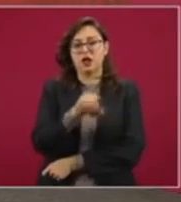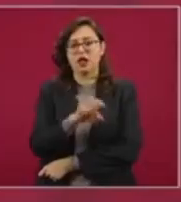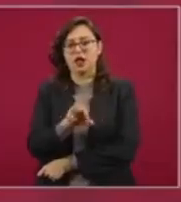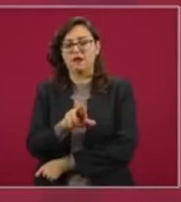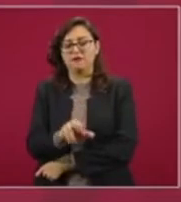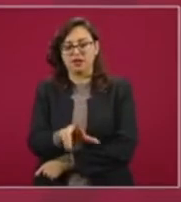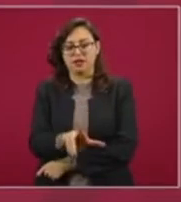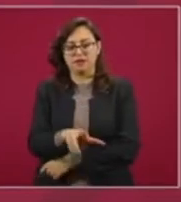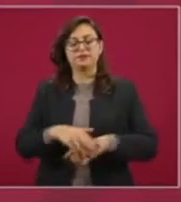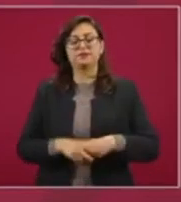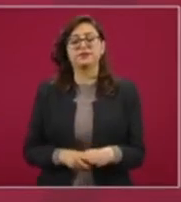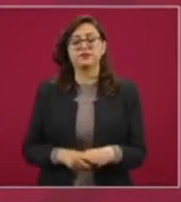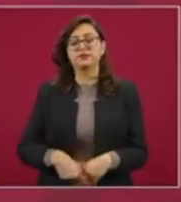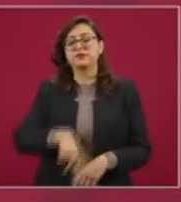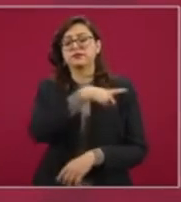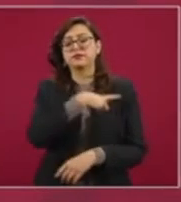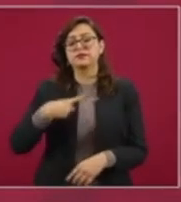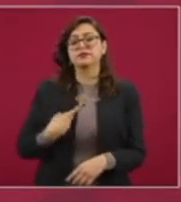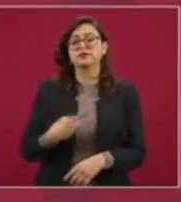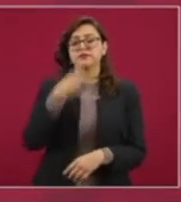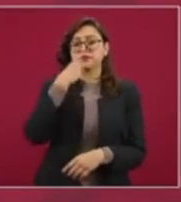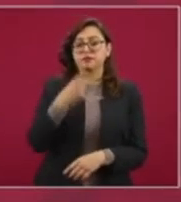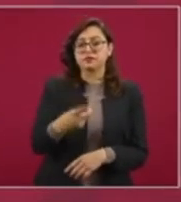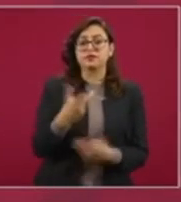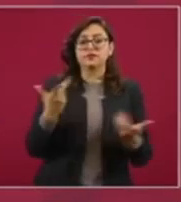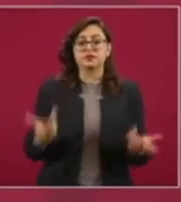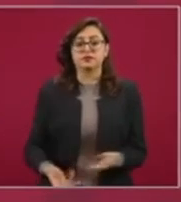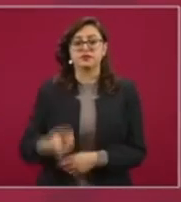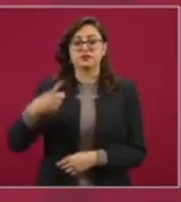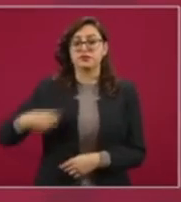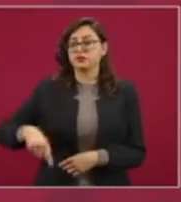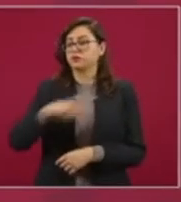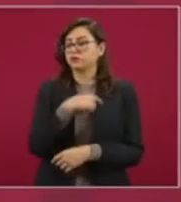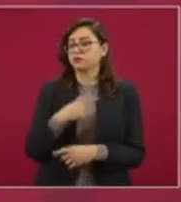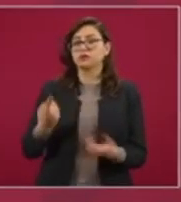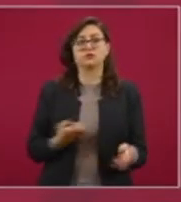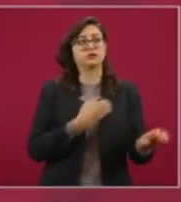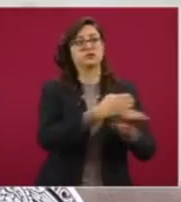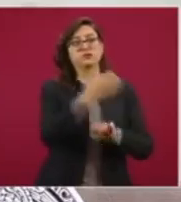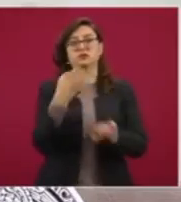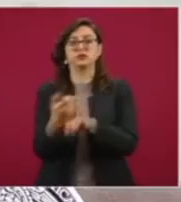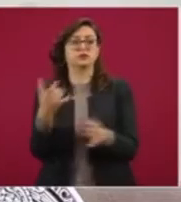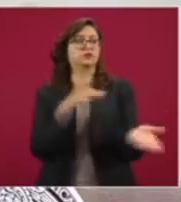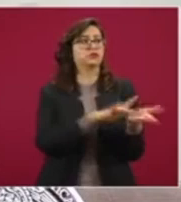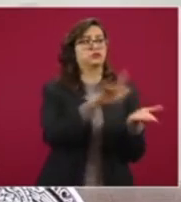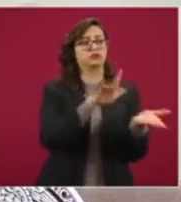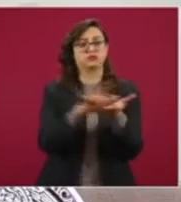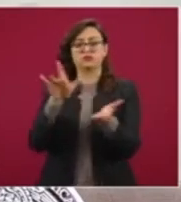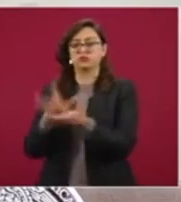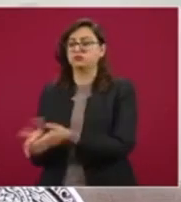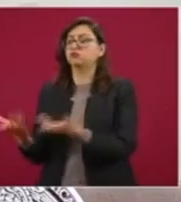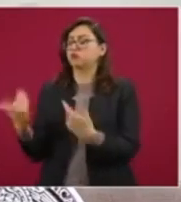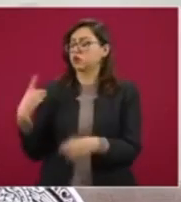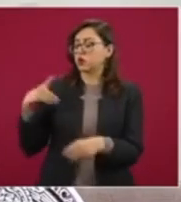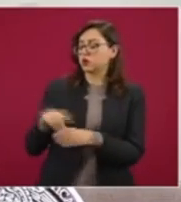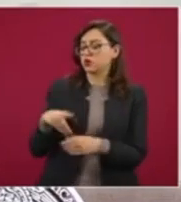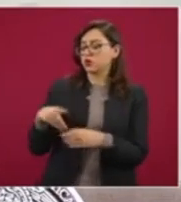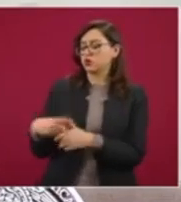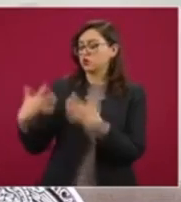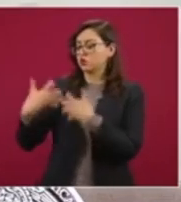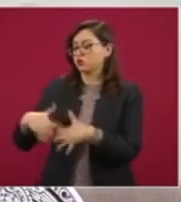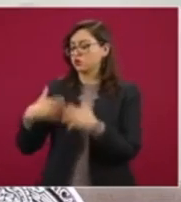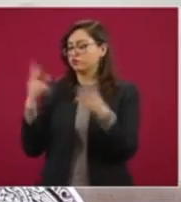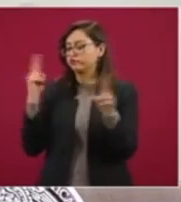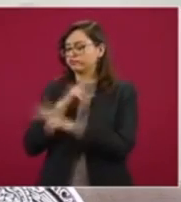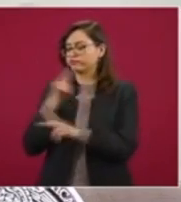seguido apoyando a las diferentes entidades en programas como, por ejemplo, han sido todavía donativos de algunos ventiladores justo en